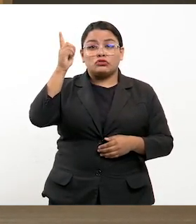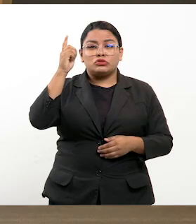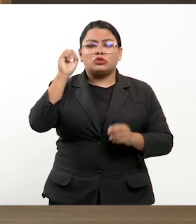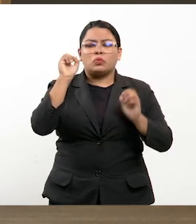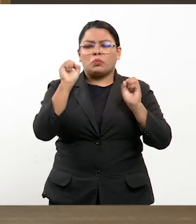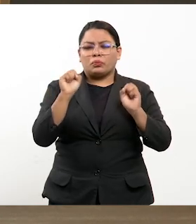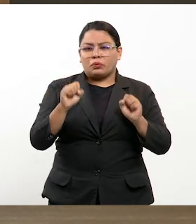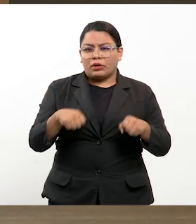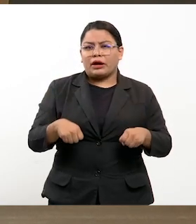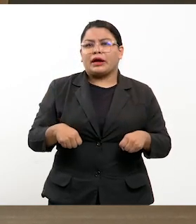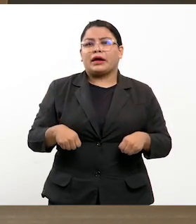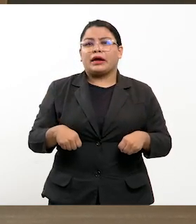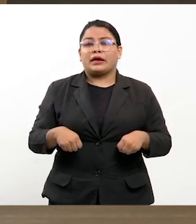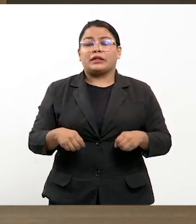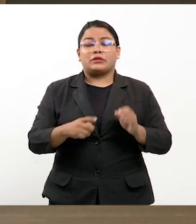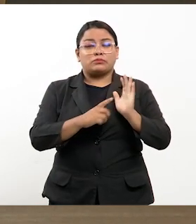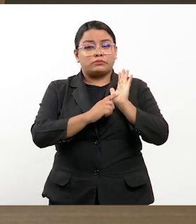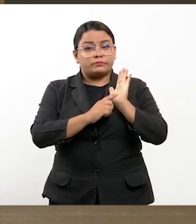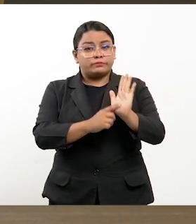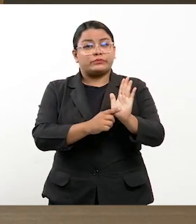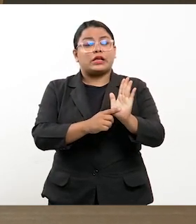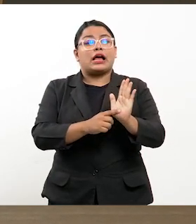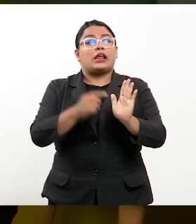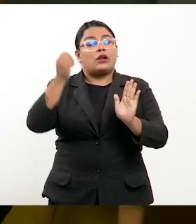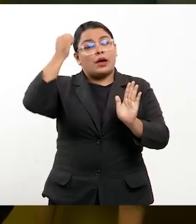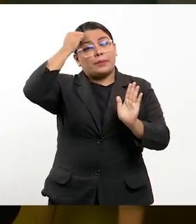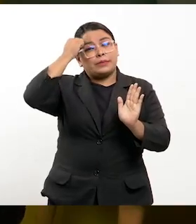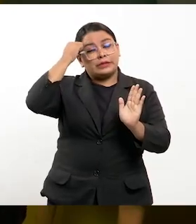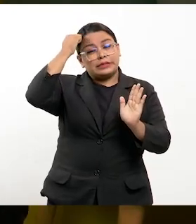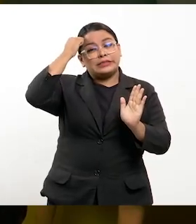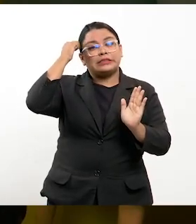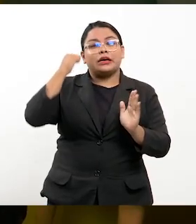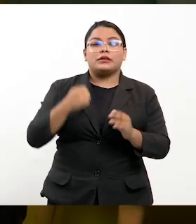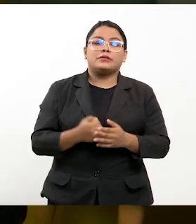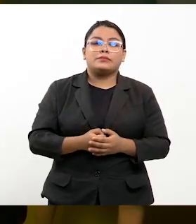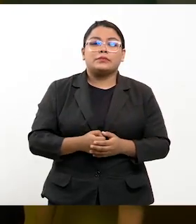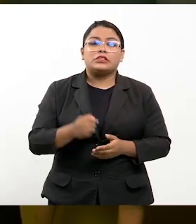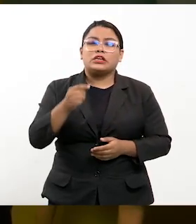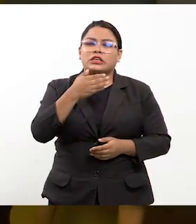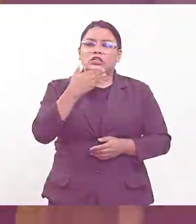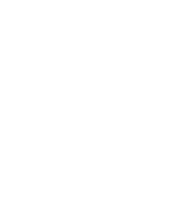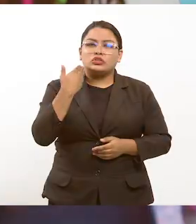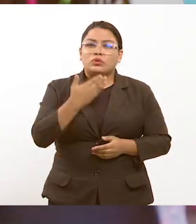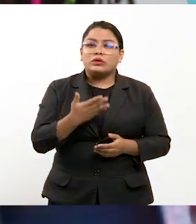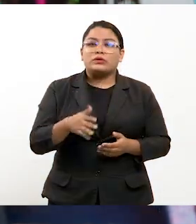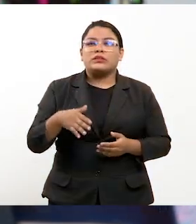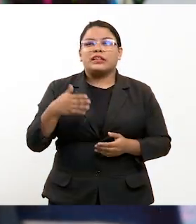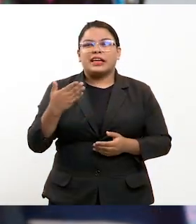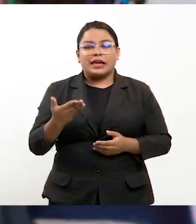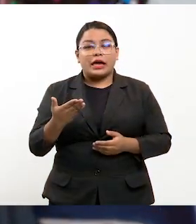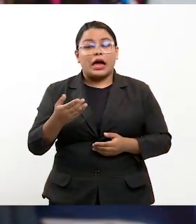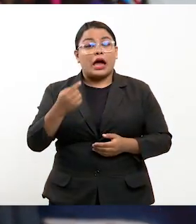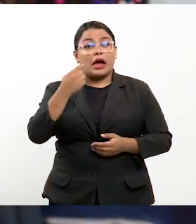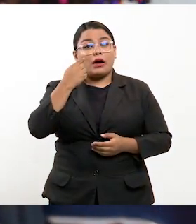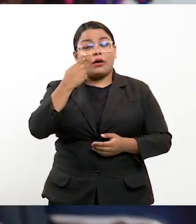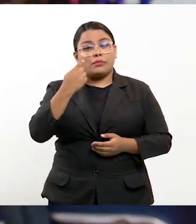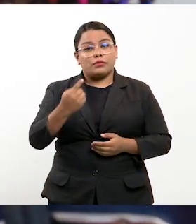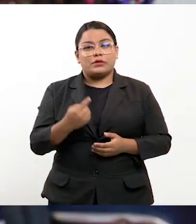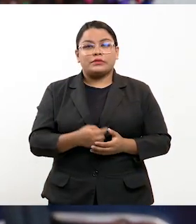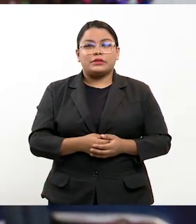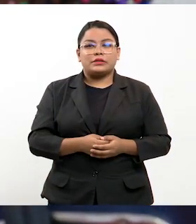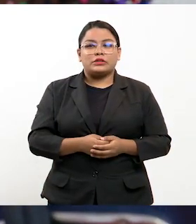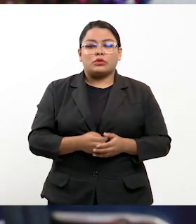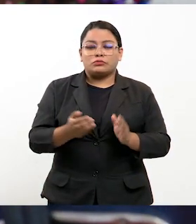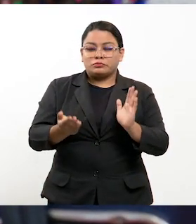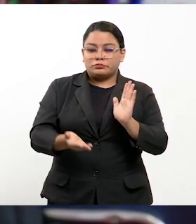a permitir tener evidencias de esos aprendizajes. Y entre esas situaciones vamos a encontrarnos con